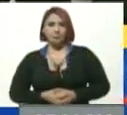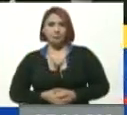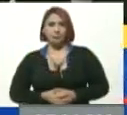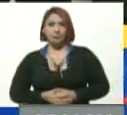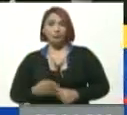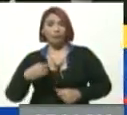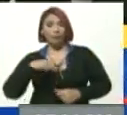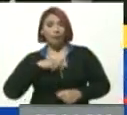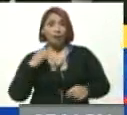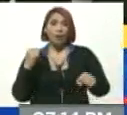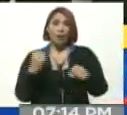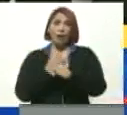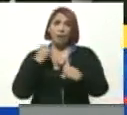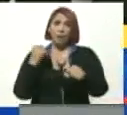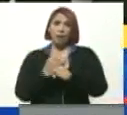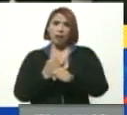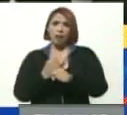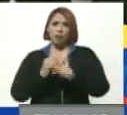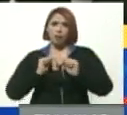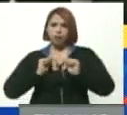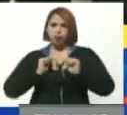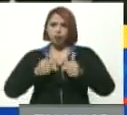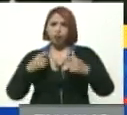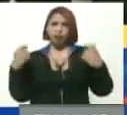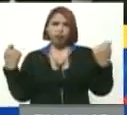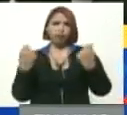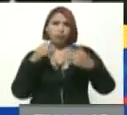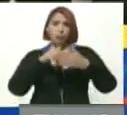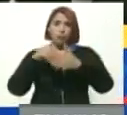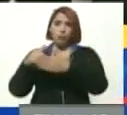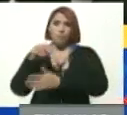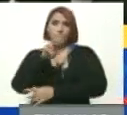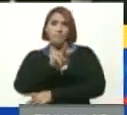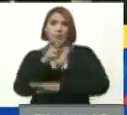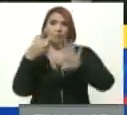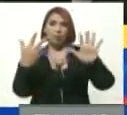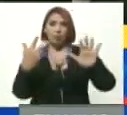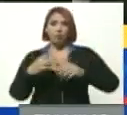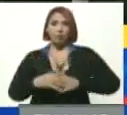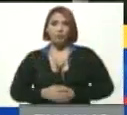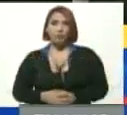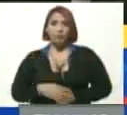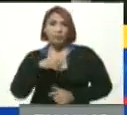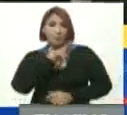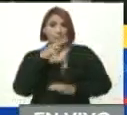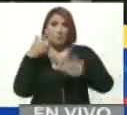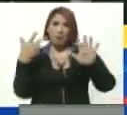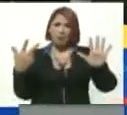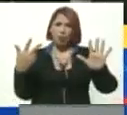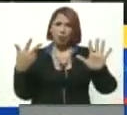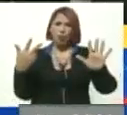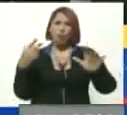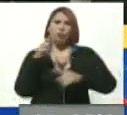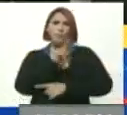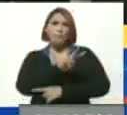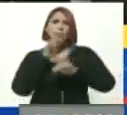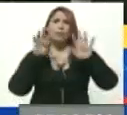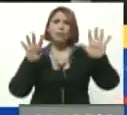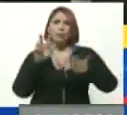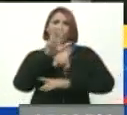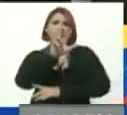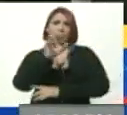Estamos trabajando ya para el arranque de la campaña electoral el 28. Y el 28, 29,